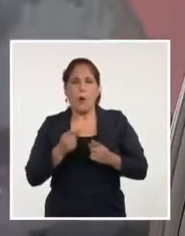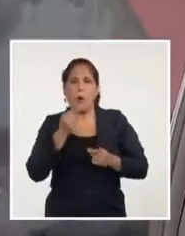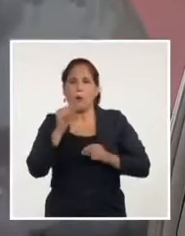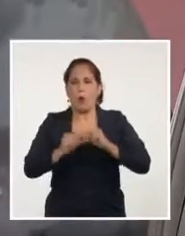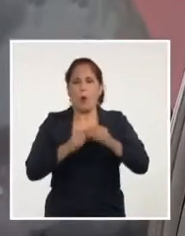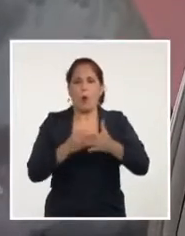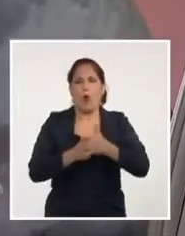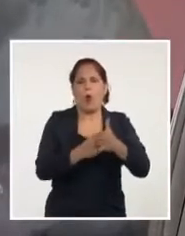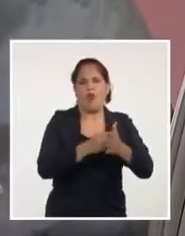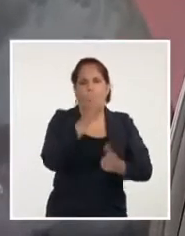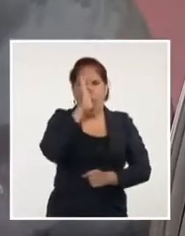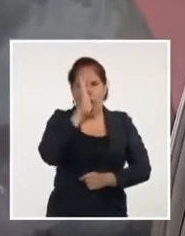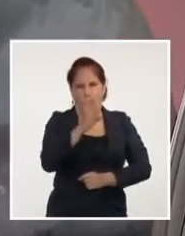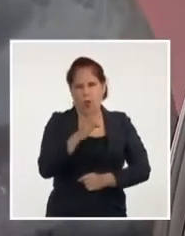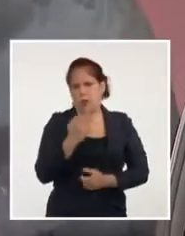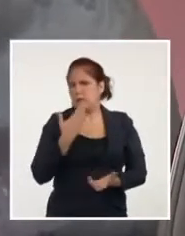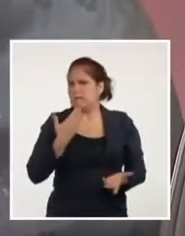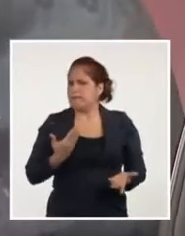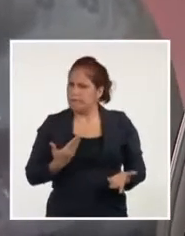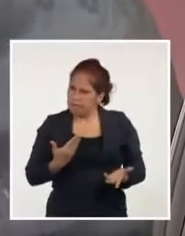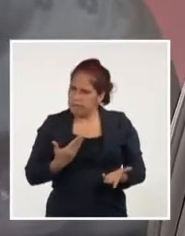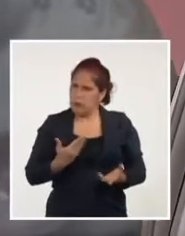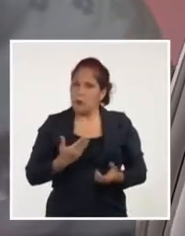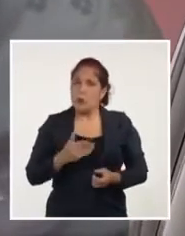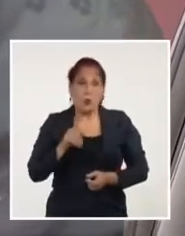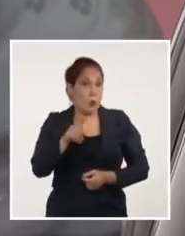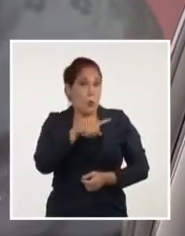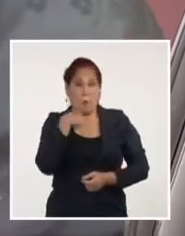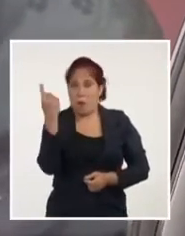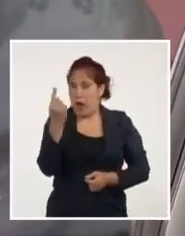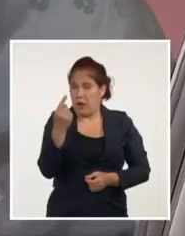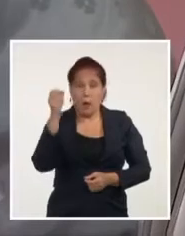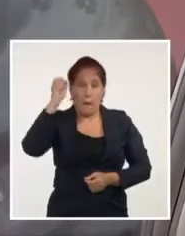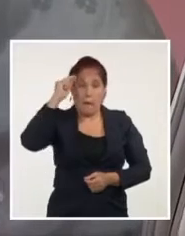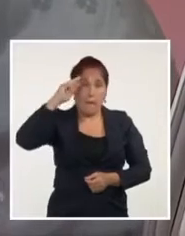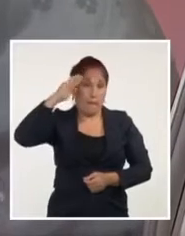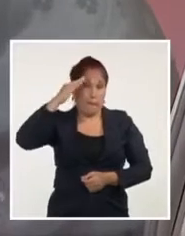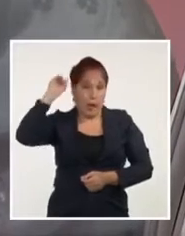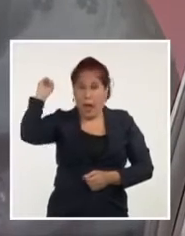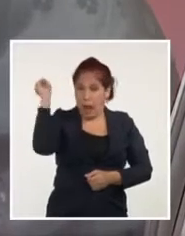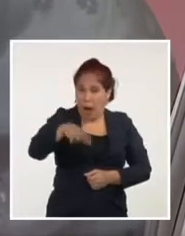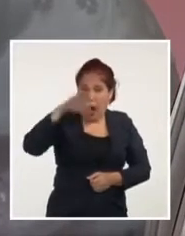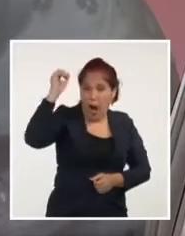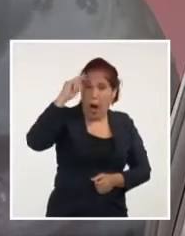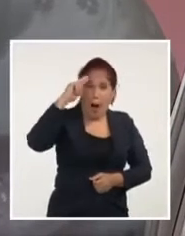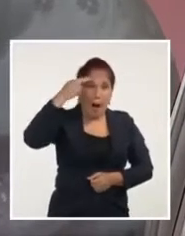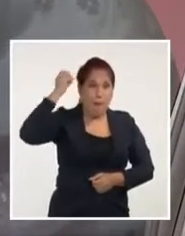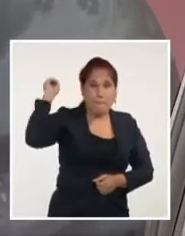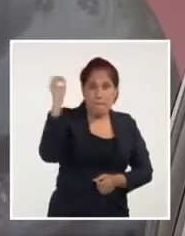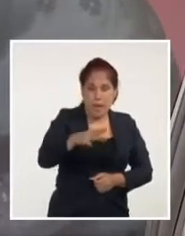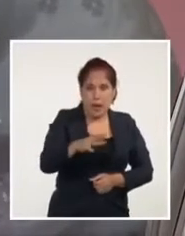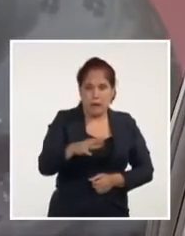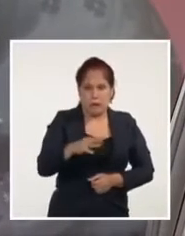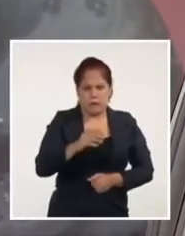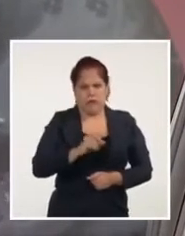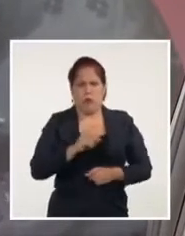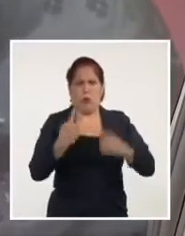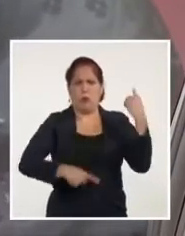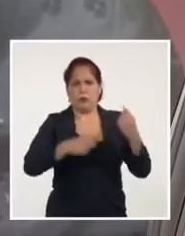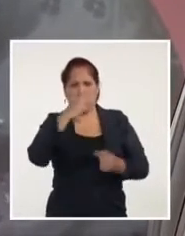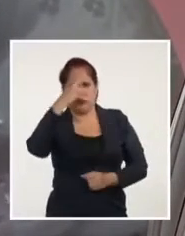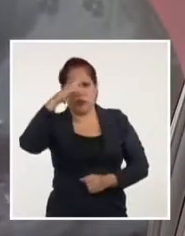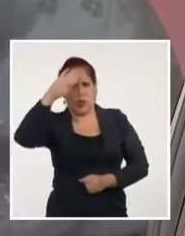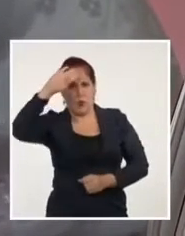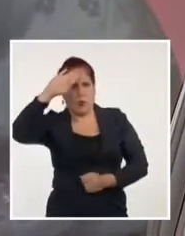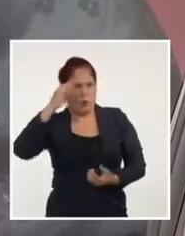de odio, un lenguaje de linchamiento, un lenguaje de ataque a todo lo que huela a patria, a revolución en Cuba?